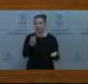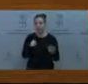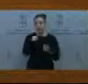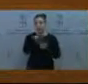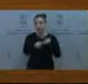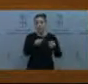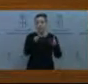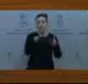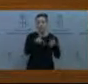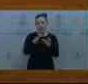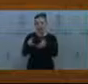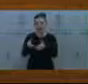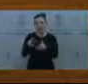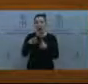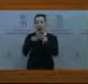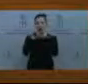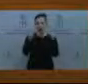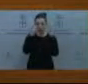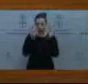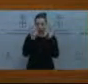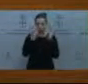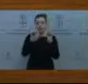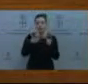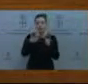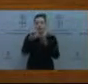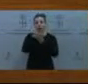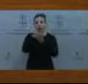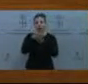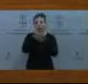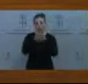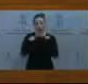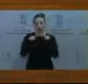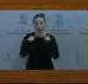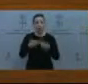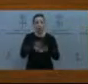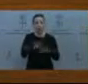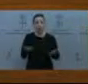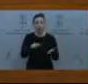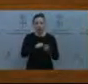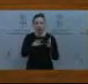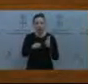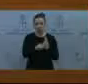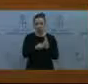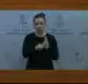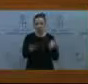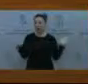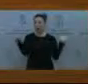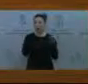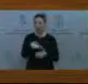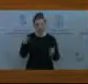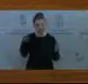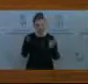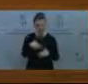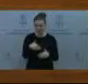Estoy haciendo referencia, señorías, al plan inexistente de guarderías